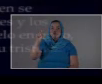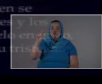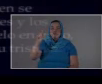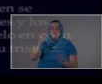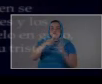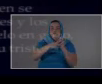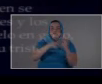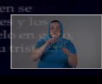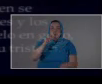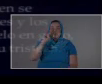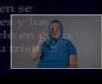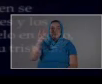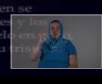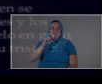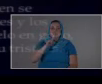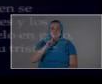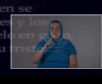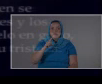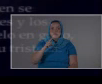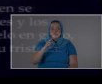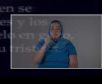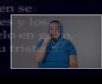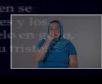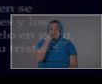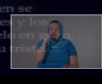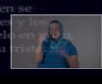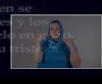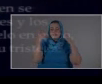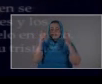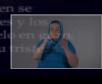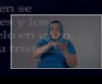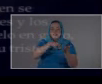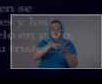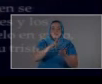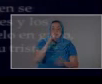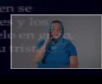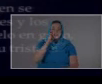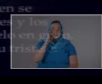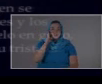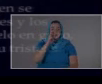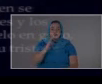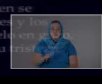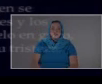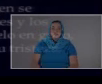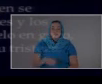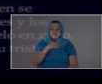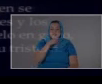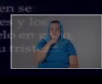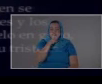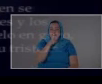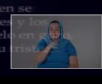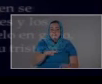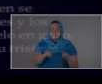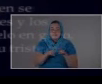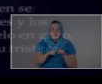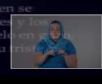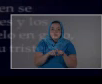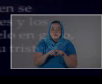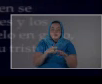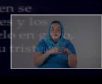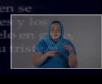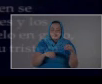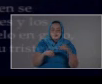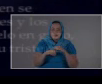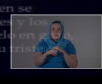Entonces la virgen se alegrará en la danza, y los jóvenes y los ancianos a una. Cambiaré su duelo